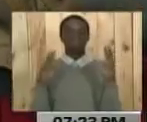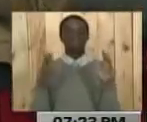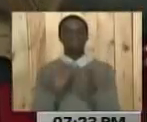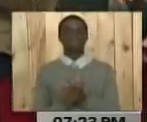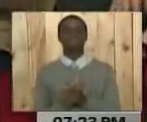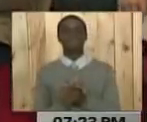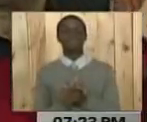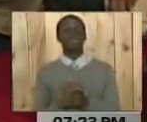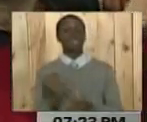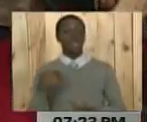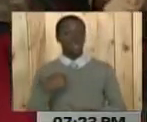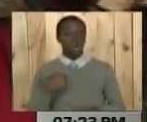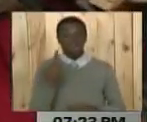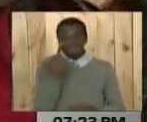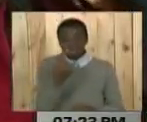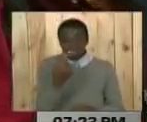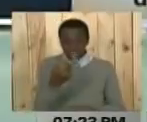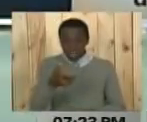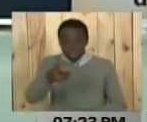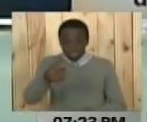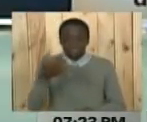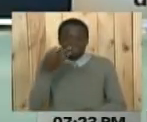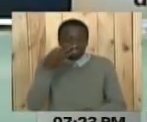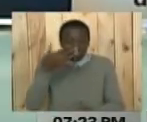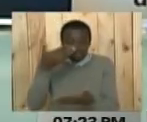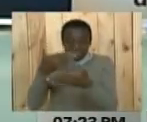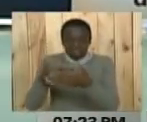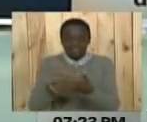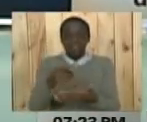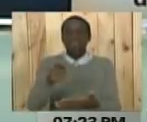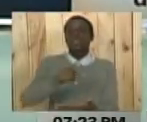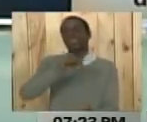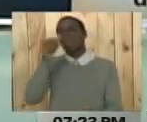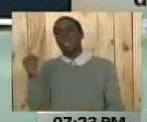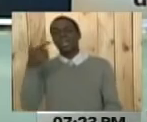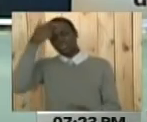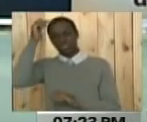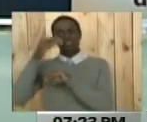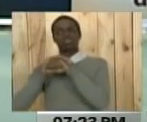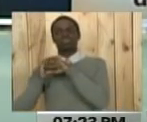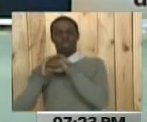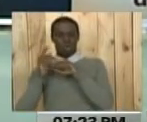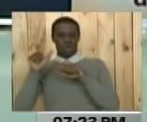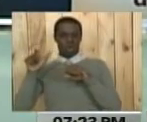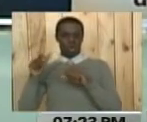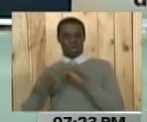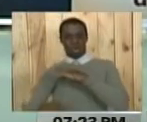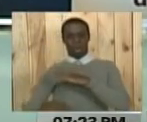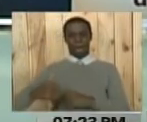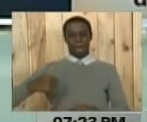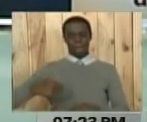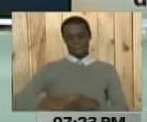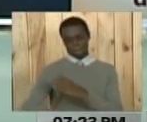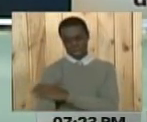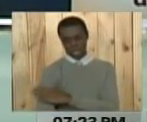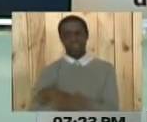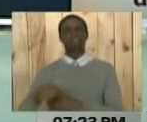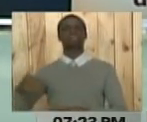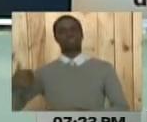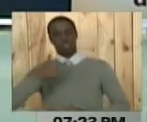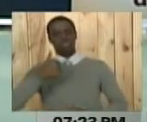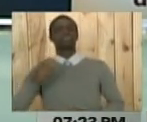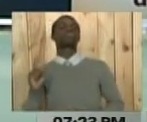Y yo vi en vivo y directo. Se paró el Chubo Torrealba, fue el primero que habló. Ahí en el